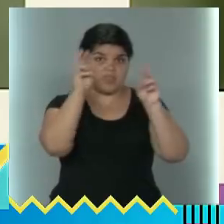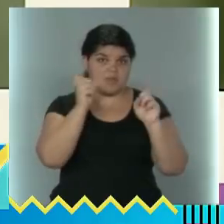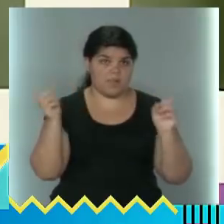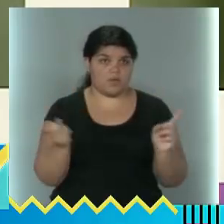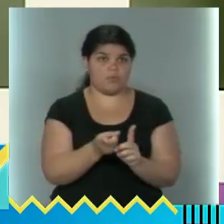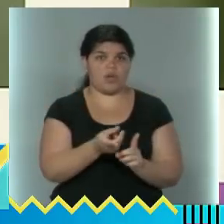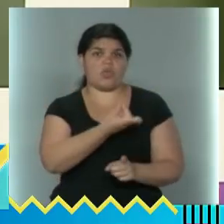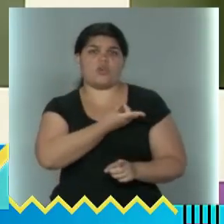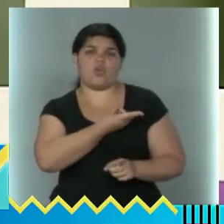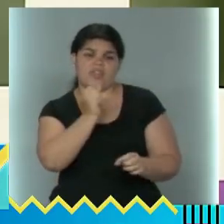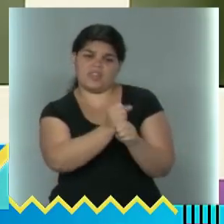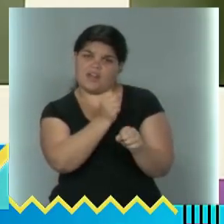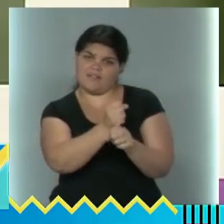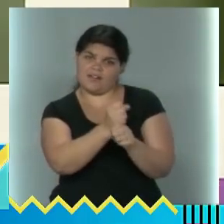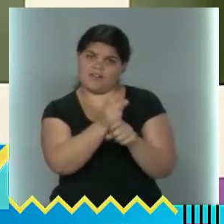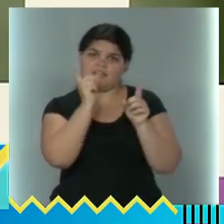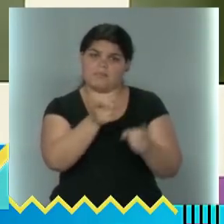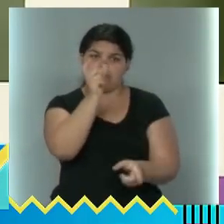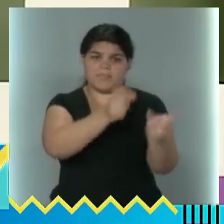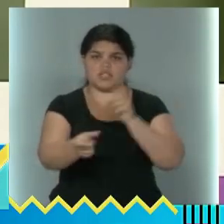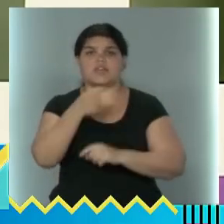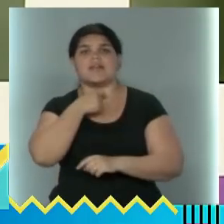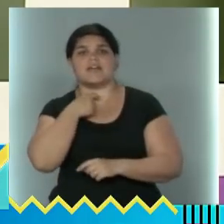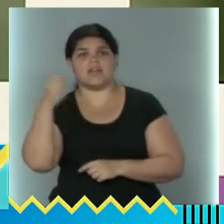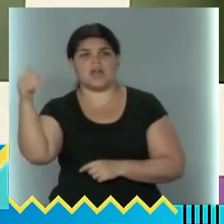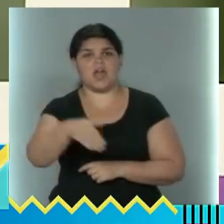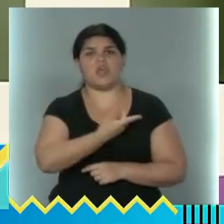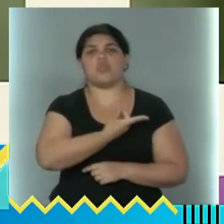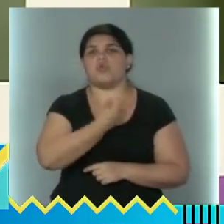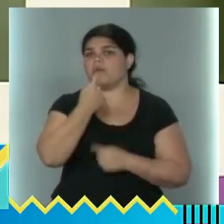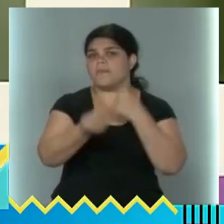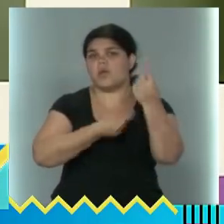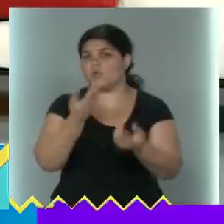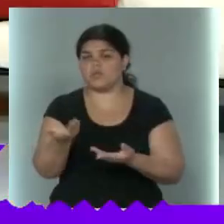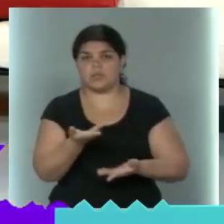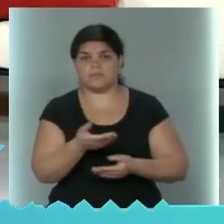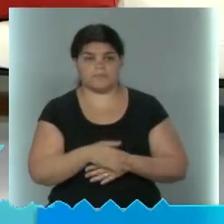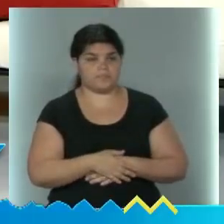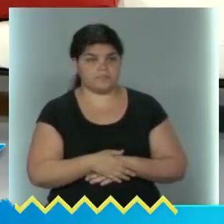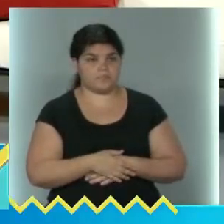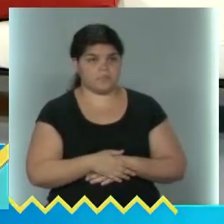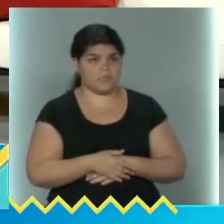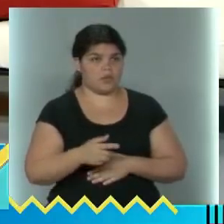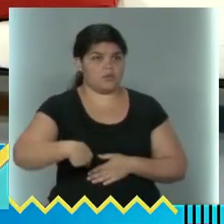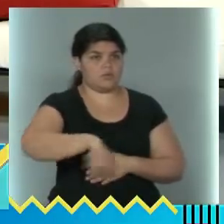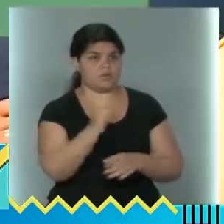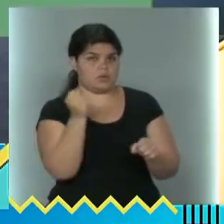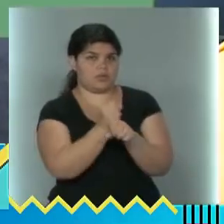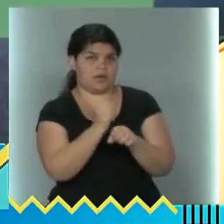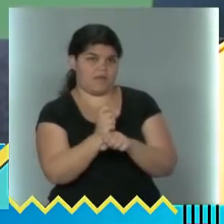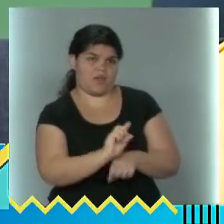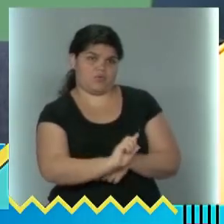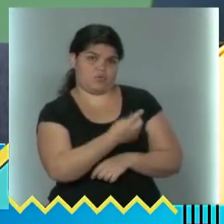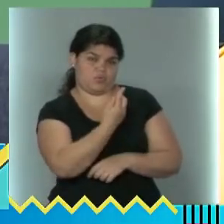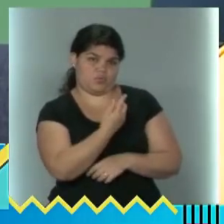dónde están trabajando y aquellas personas que quieran acercarse y consultar, ¿a dónde pueden ir? Bueno, nosotros estamos trabajando independiente de